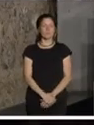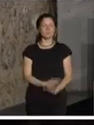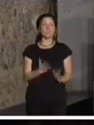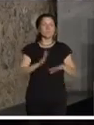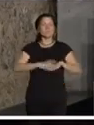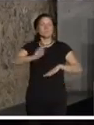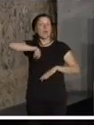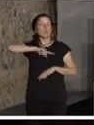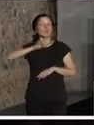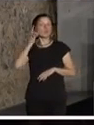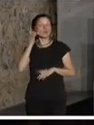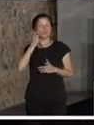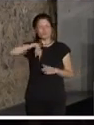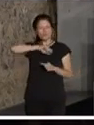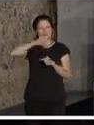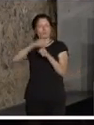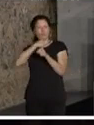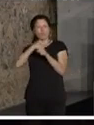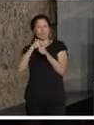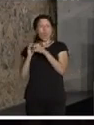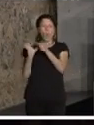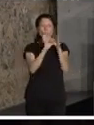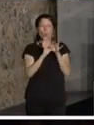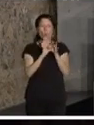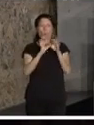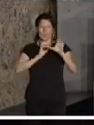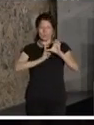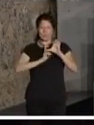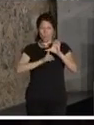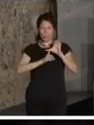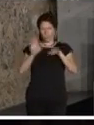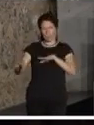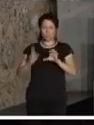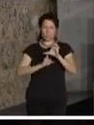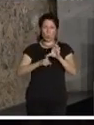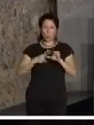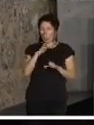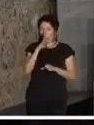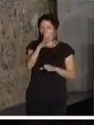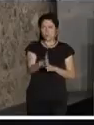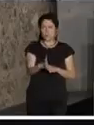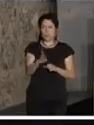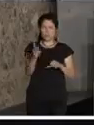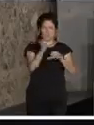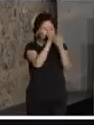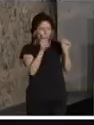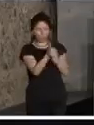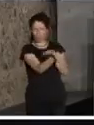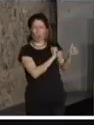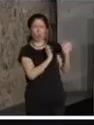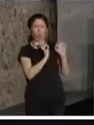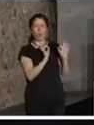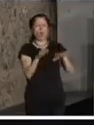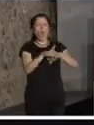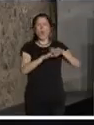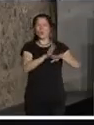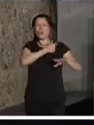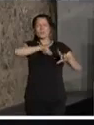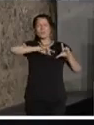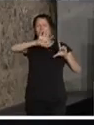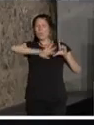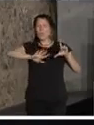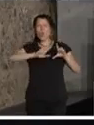y para nosotras que estamos trabajando por unidad por extremadura estos cuatro años y esta campaña son un modelo son un modelo el gobierno de España